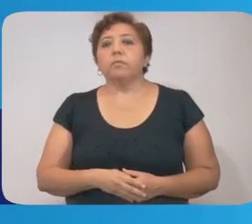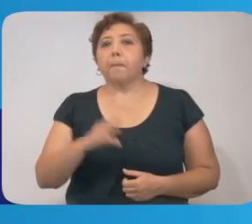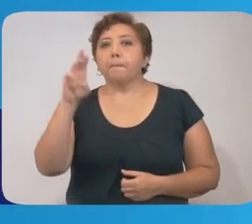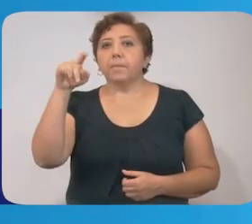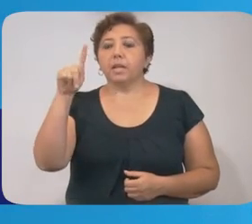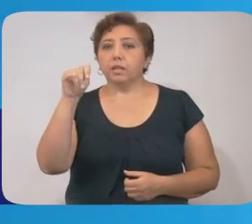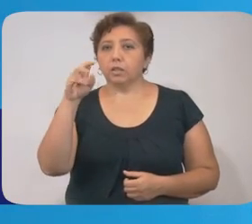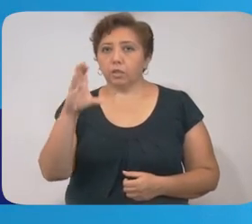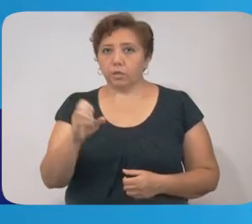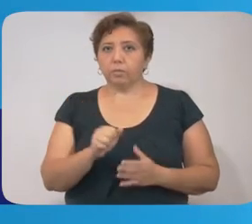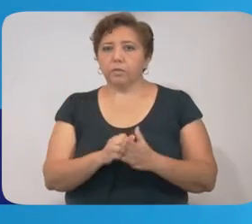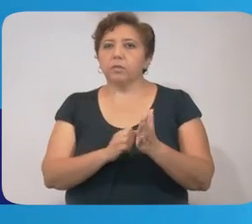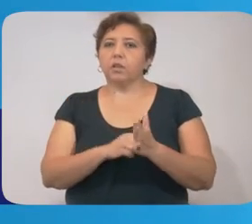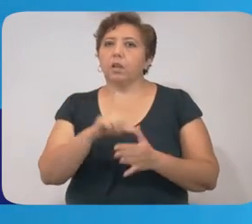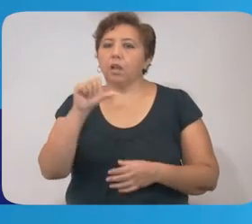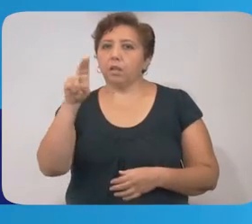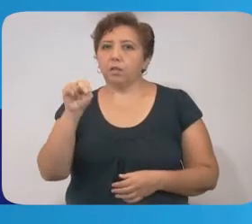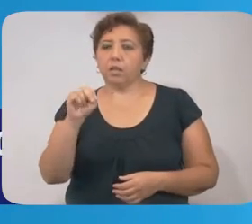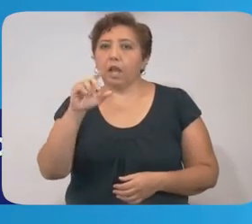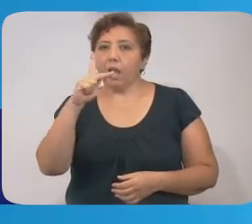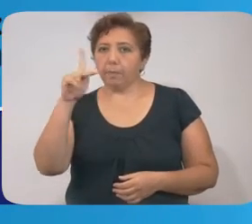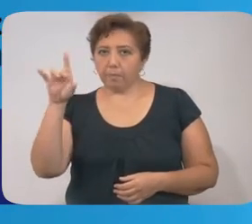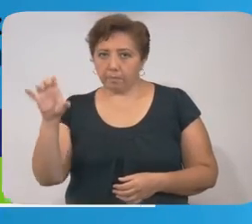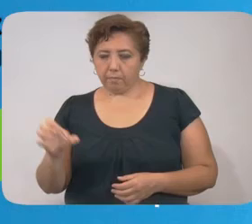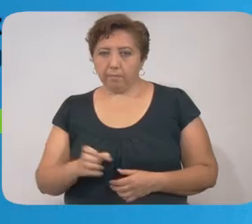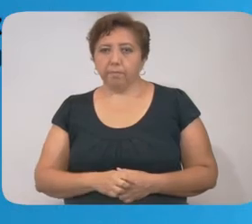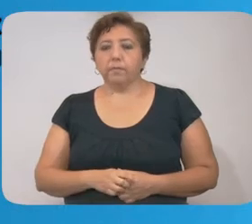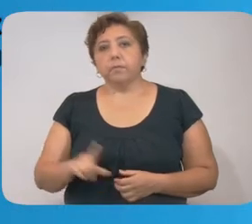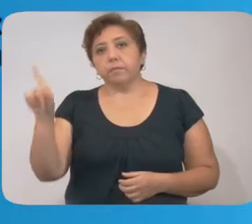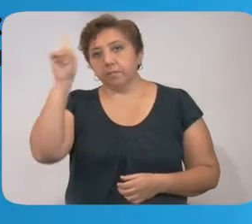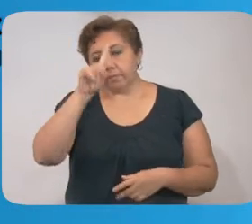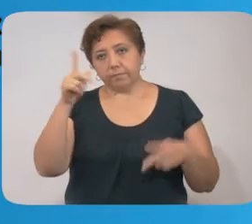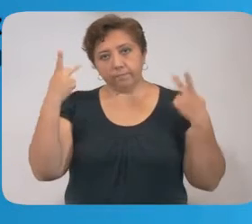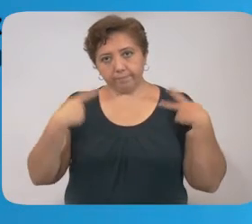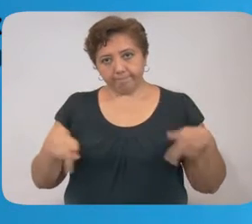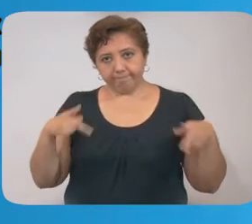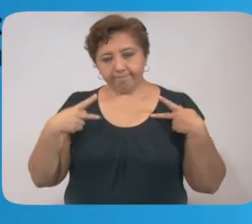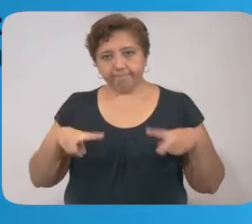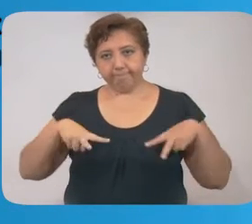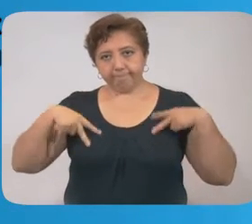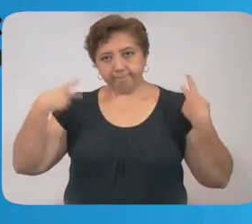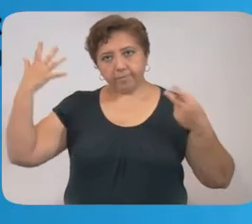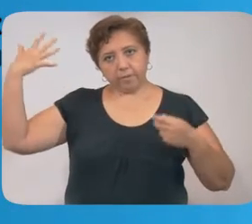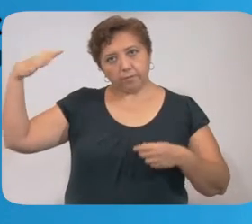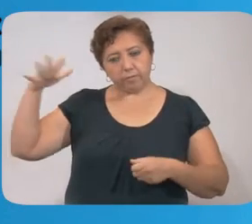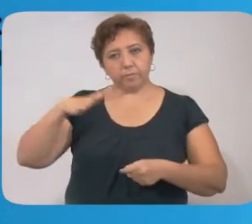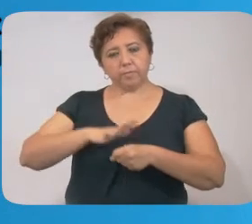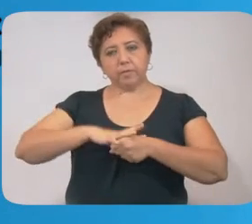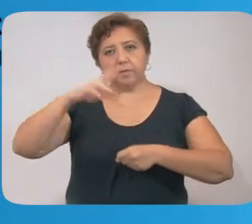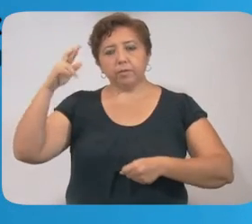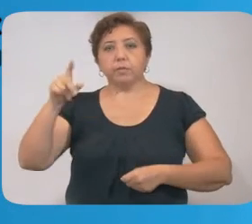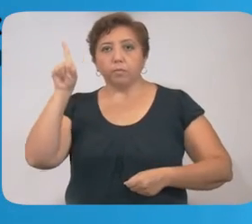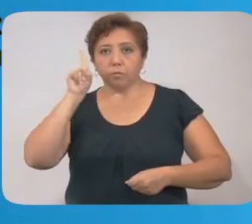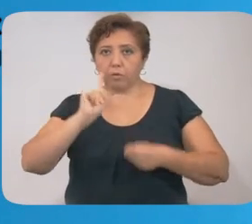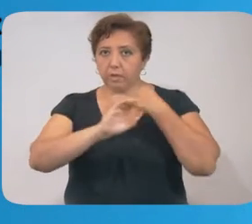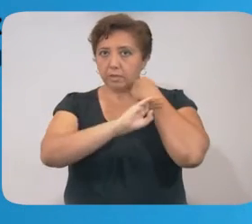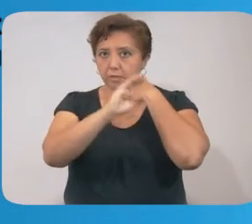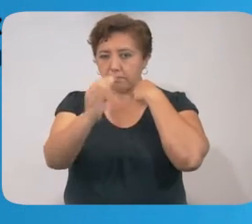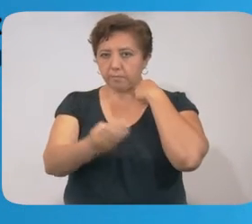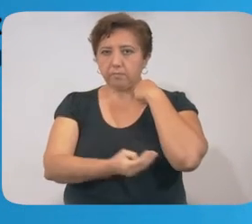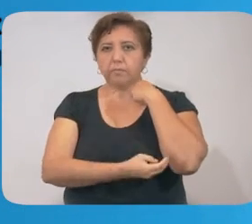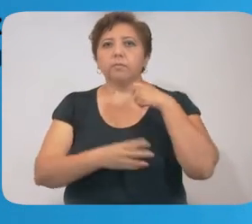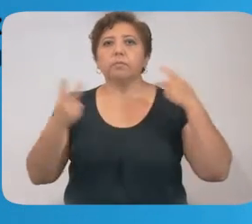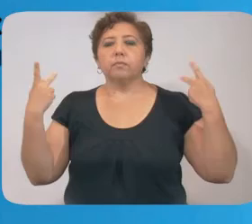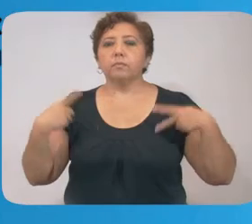aplicación Meditoc para los sistemas Android y Apple. Recomendamos a la población vulnerable como adultos mayores, mujeres